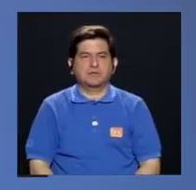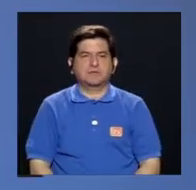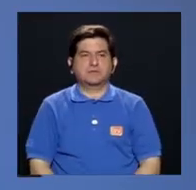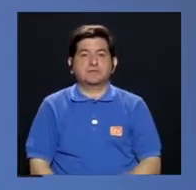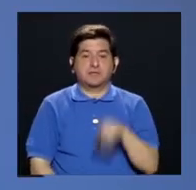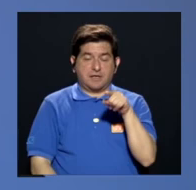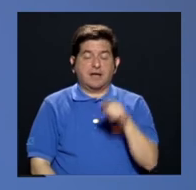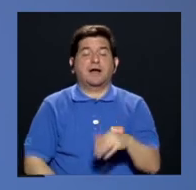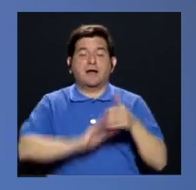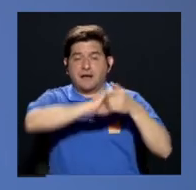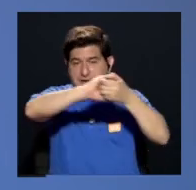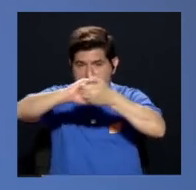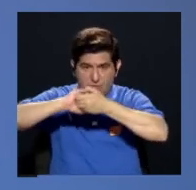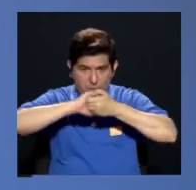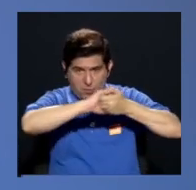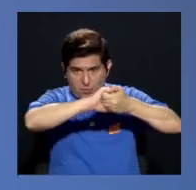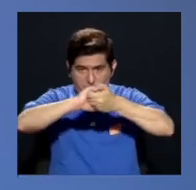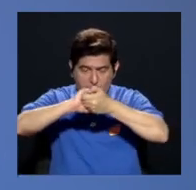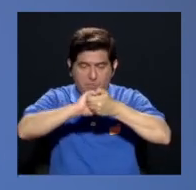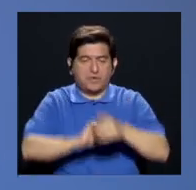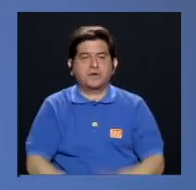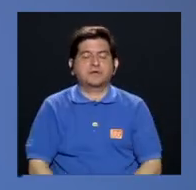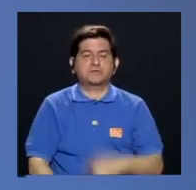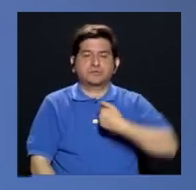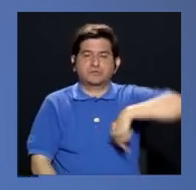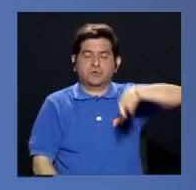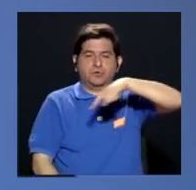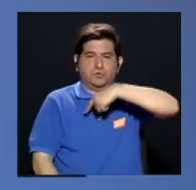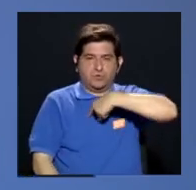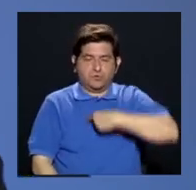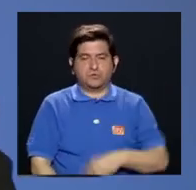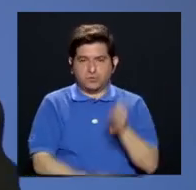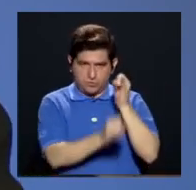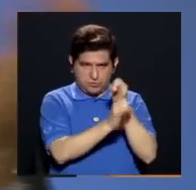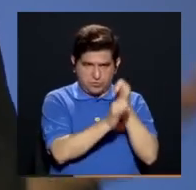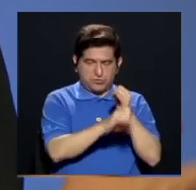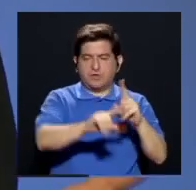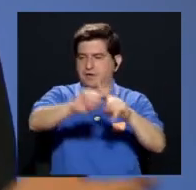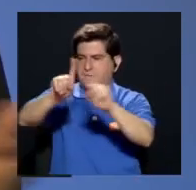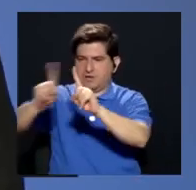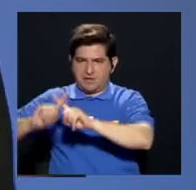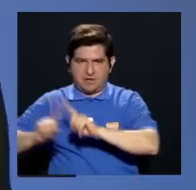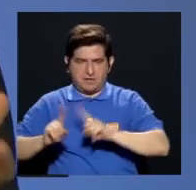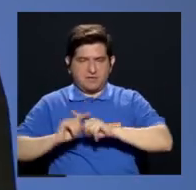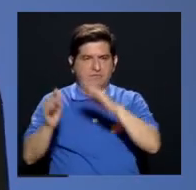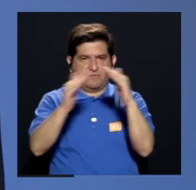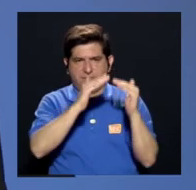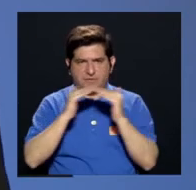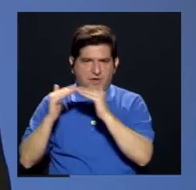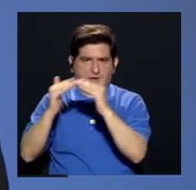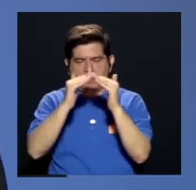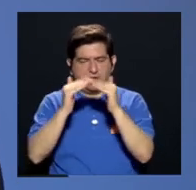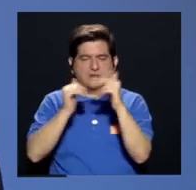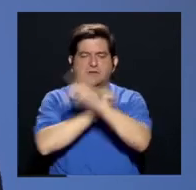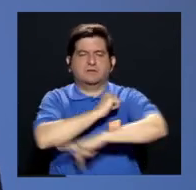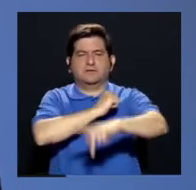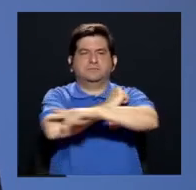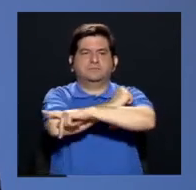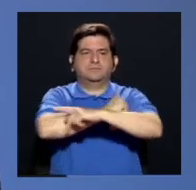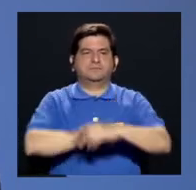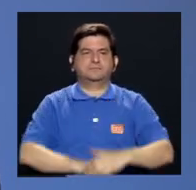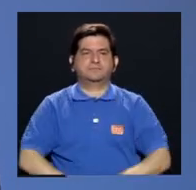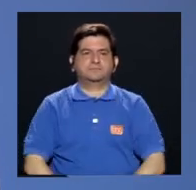mancomunadas, cooperativas entre nuestra institución y las diferentes comunidades de nuestro